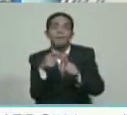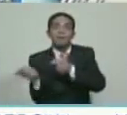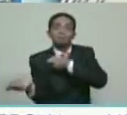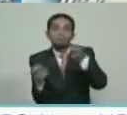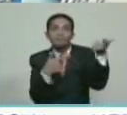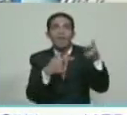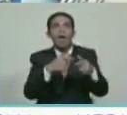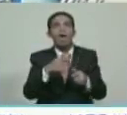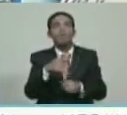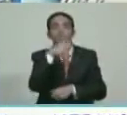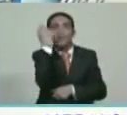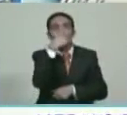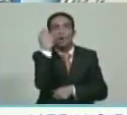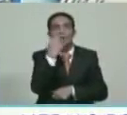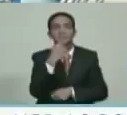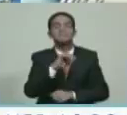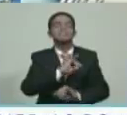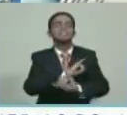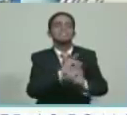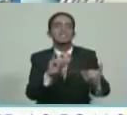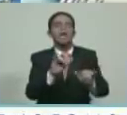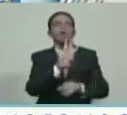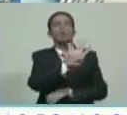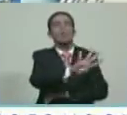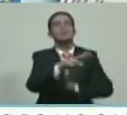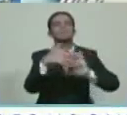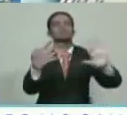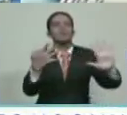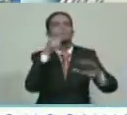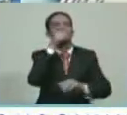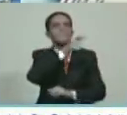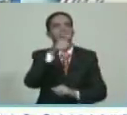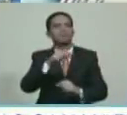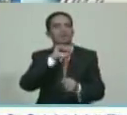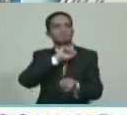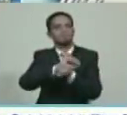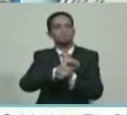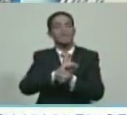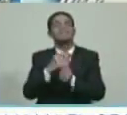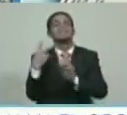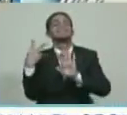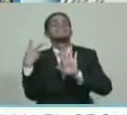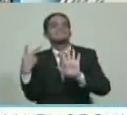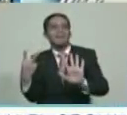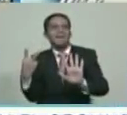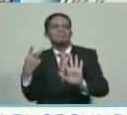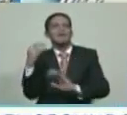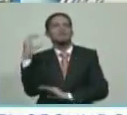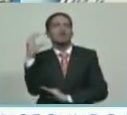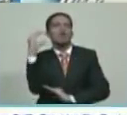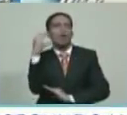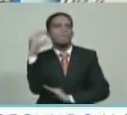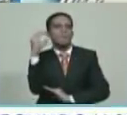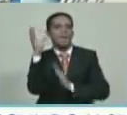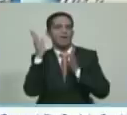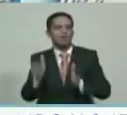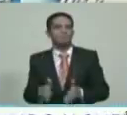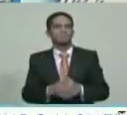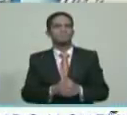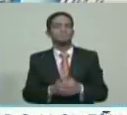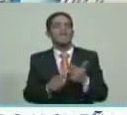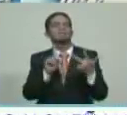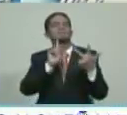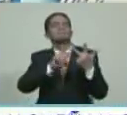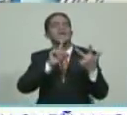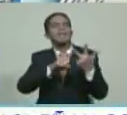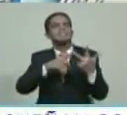tenemos 49 personas aprehendidas. De ellas, 7 son de nacionalidad colombiana, 3 son de